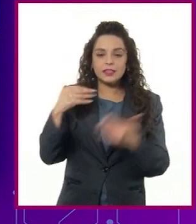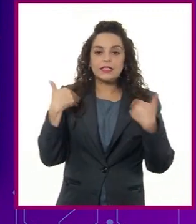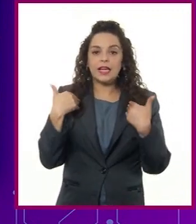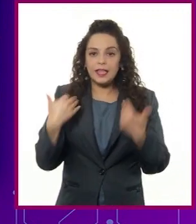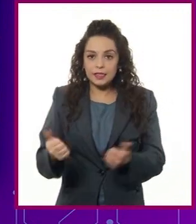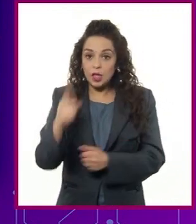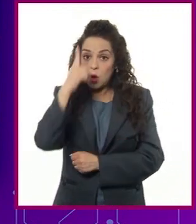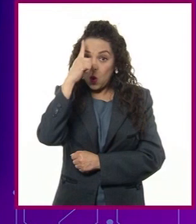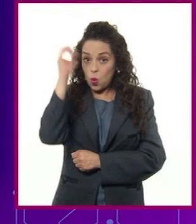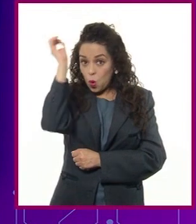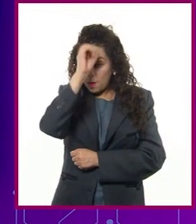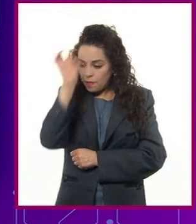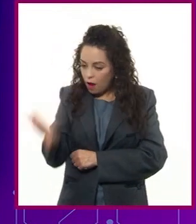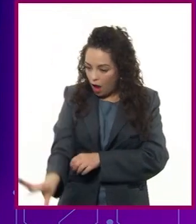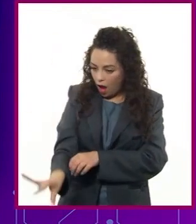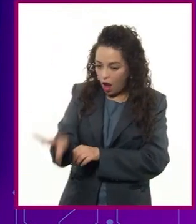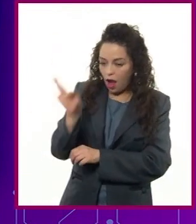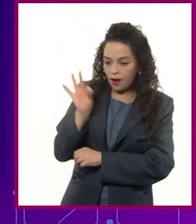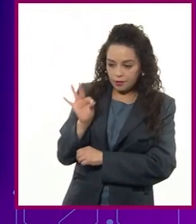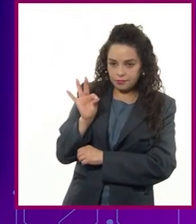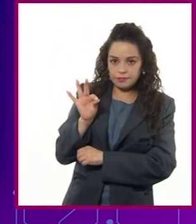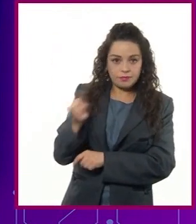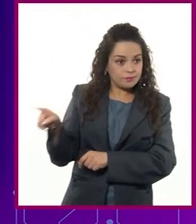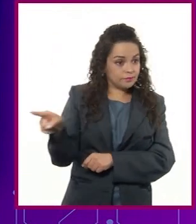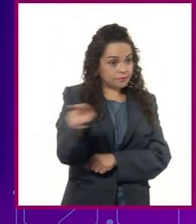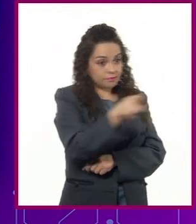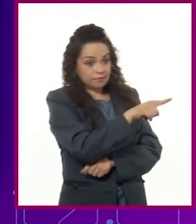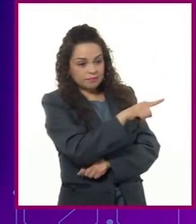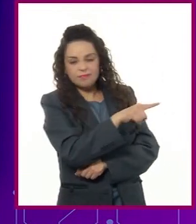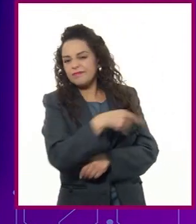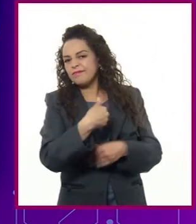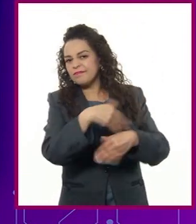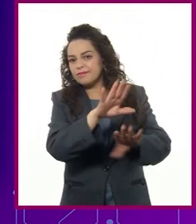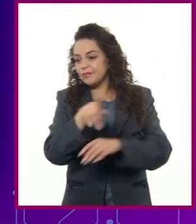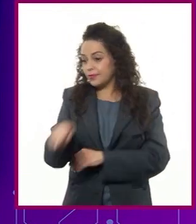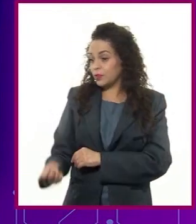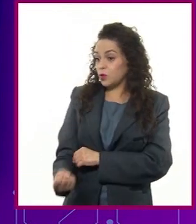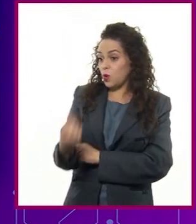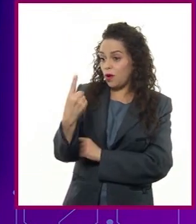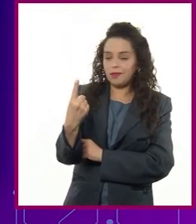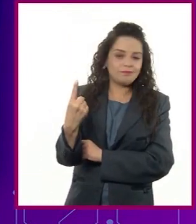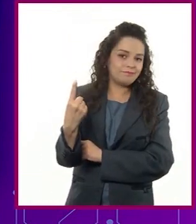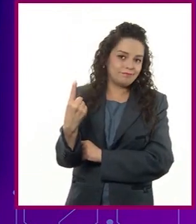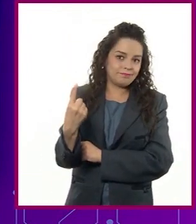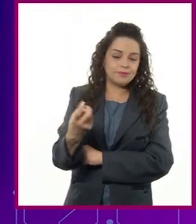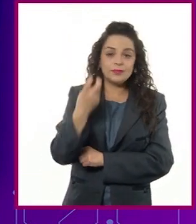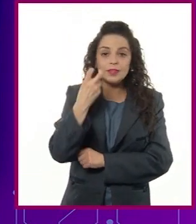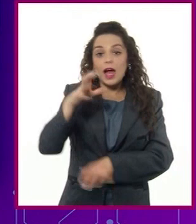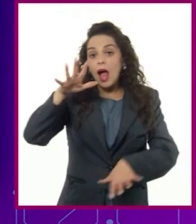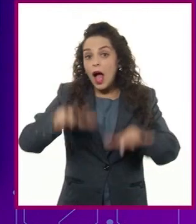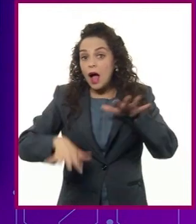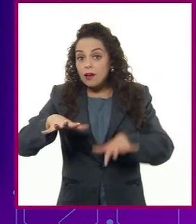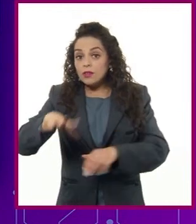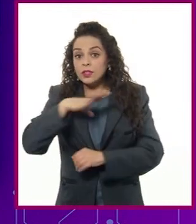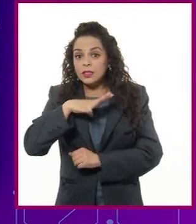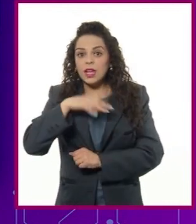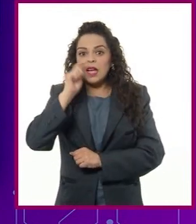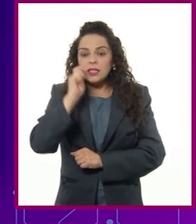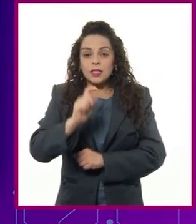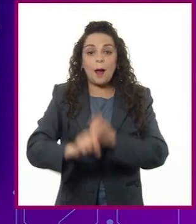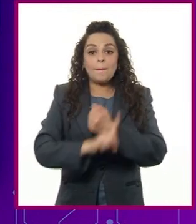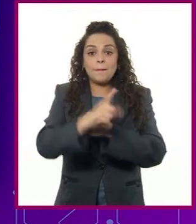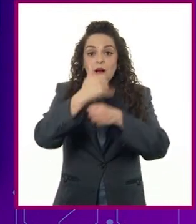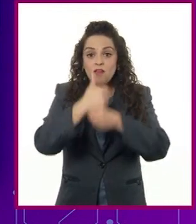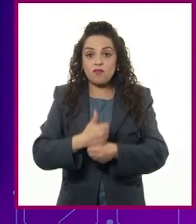sin tomar en cuenta el de las y los demás. En algunas ocasiones surgen manifestaciones de